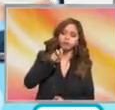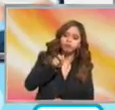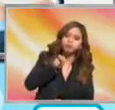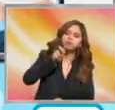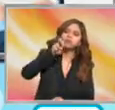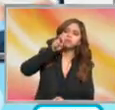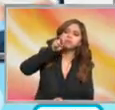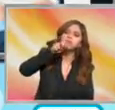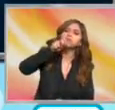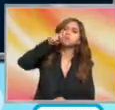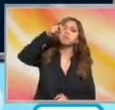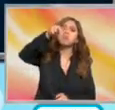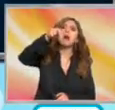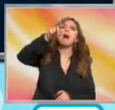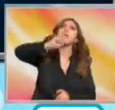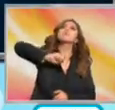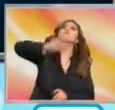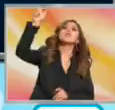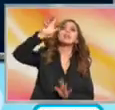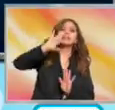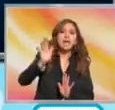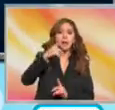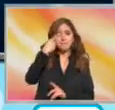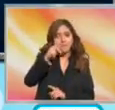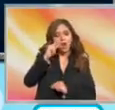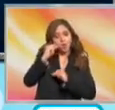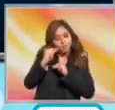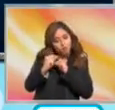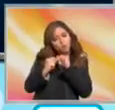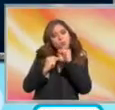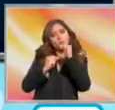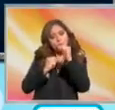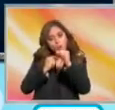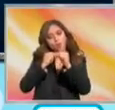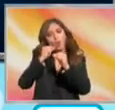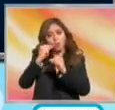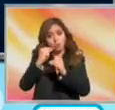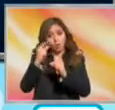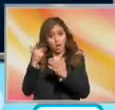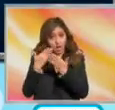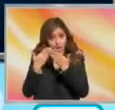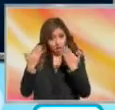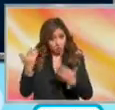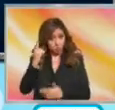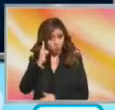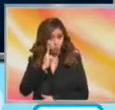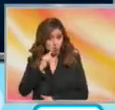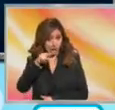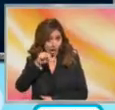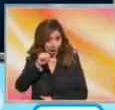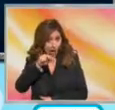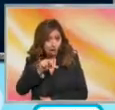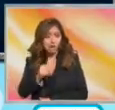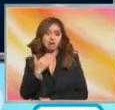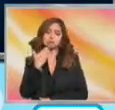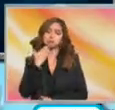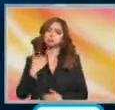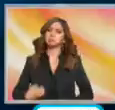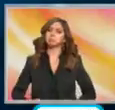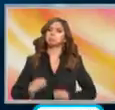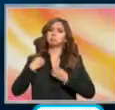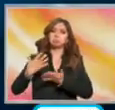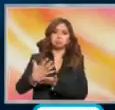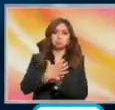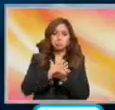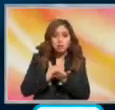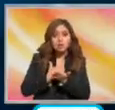logrados para lograr el éxito. Sí. Ahora ella pues vive bien, trabaja muchísimo, porque un emprendedor trabaja más